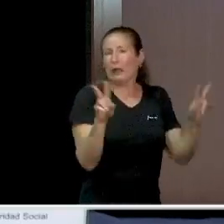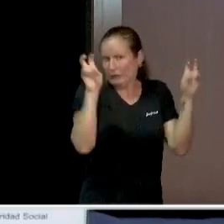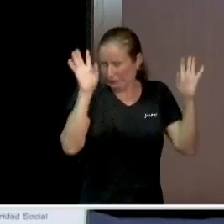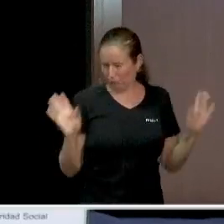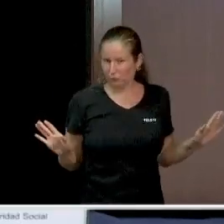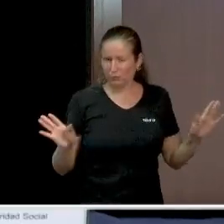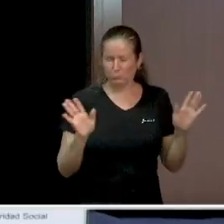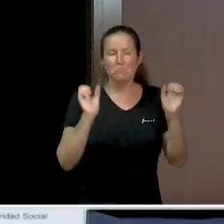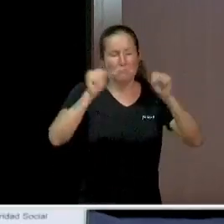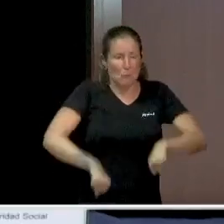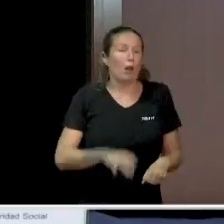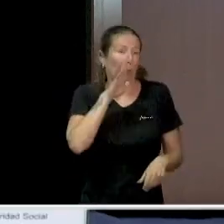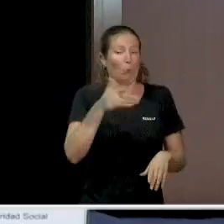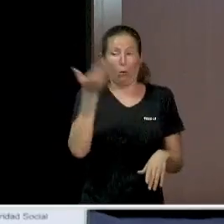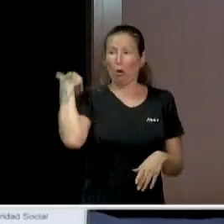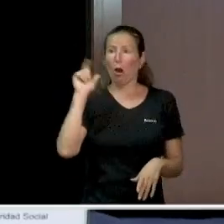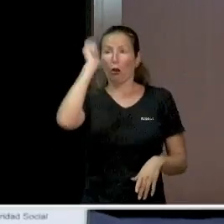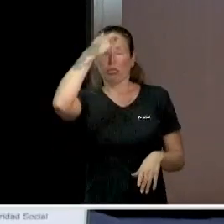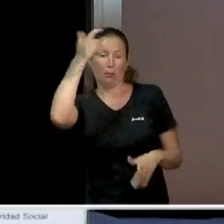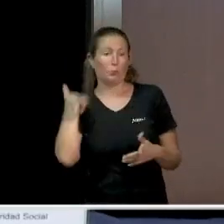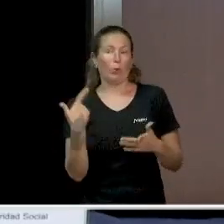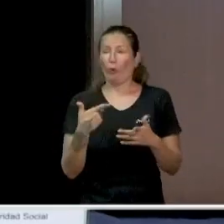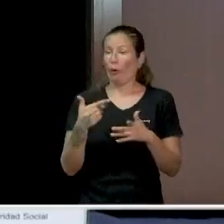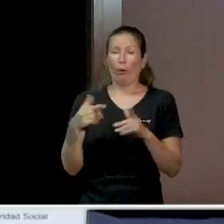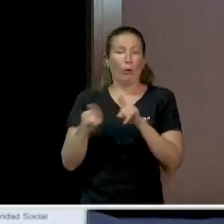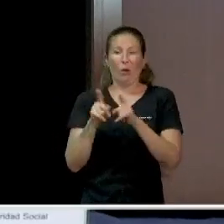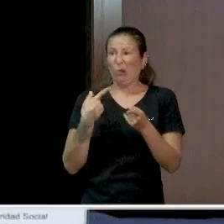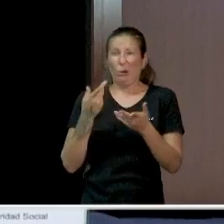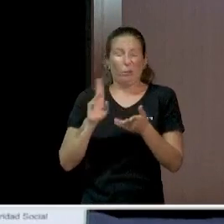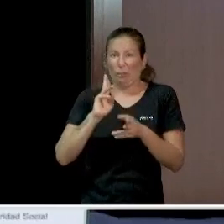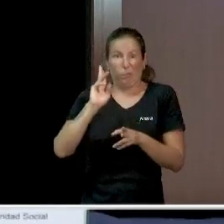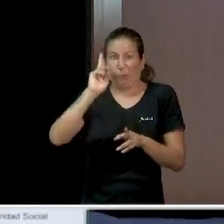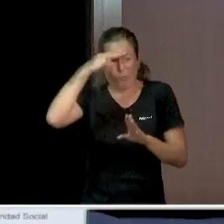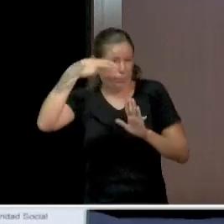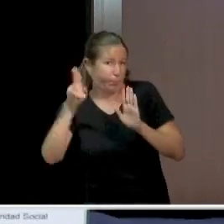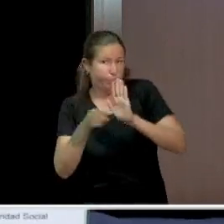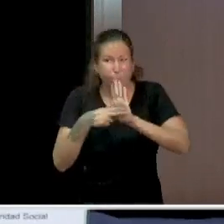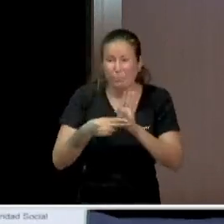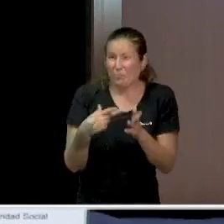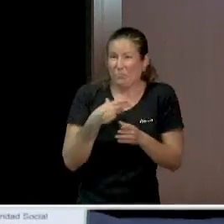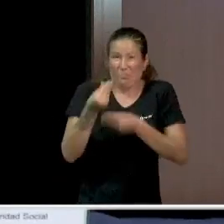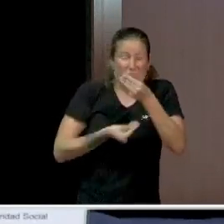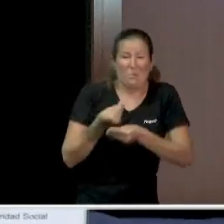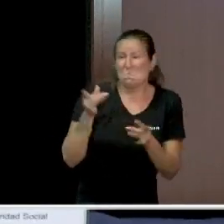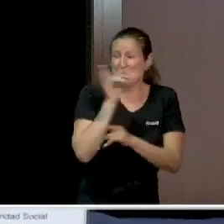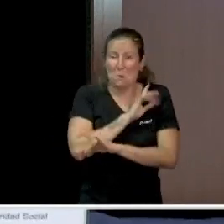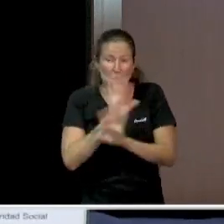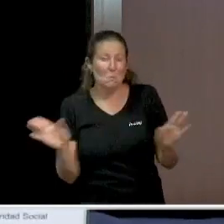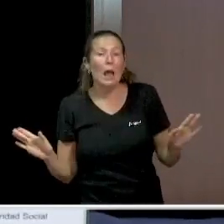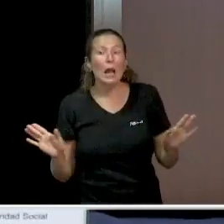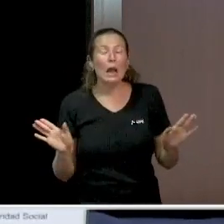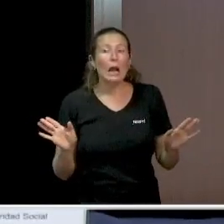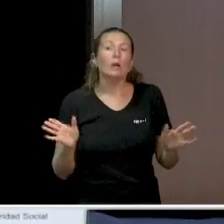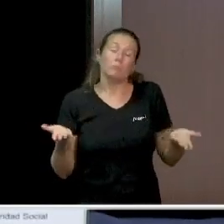partimos de un concepto unívoco, sesgado y absolutamente miope, llegamos a resultados